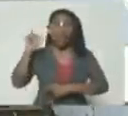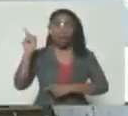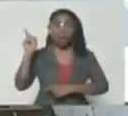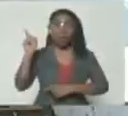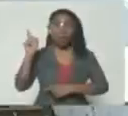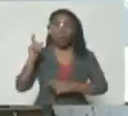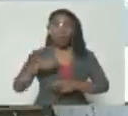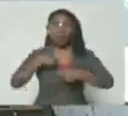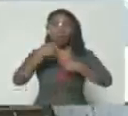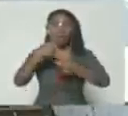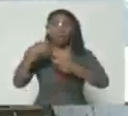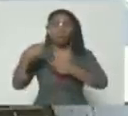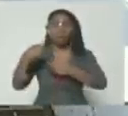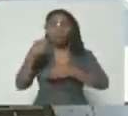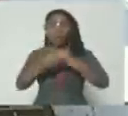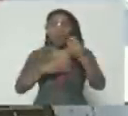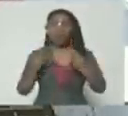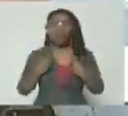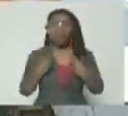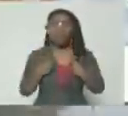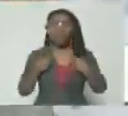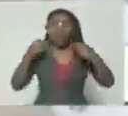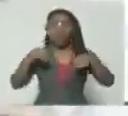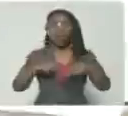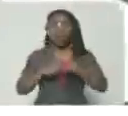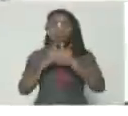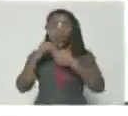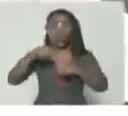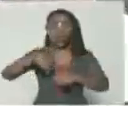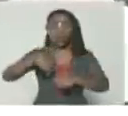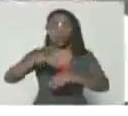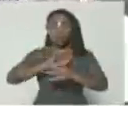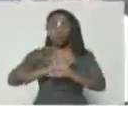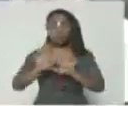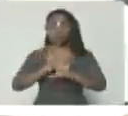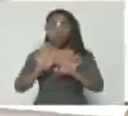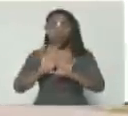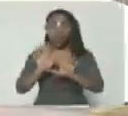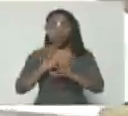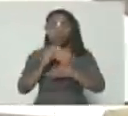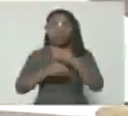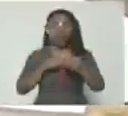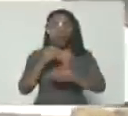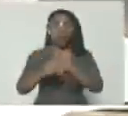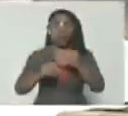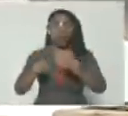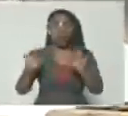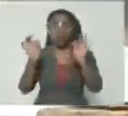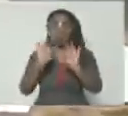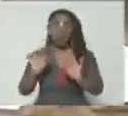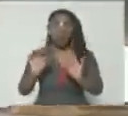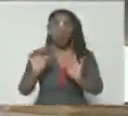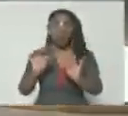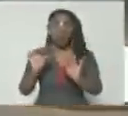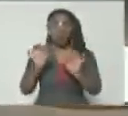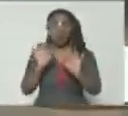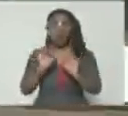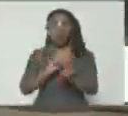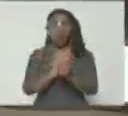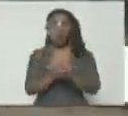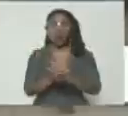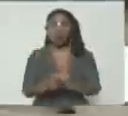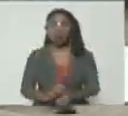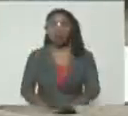la exportación la estamos viviendo hoy por hoy y ya se consolide de manera irreversible, presidente.